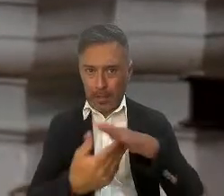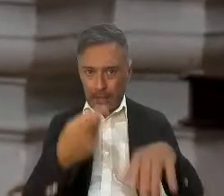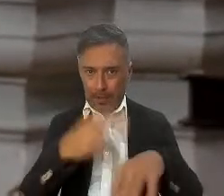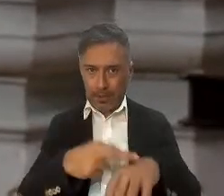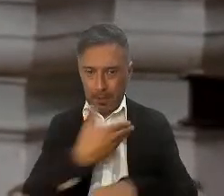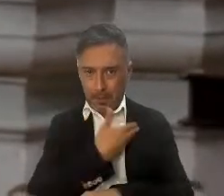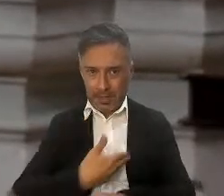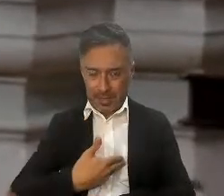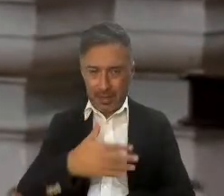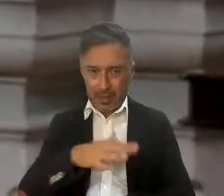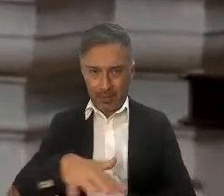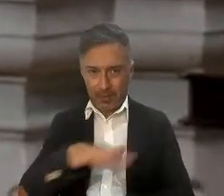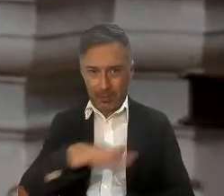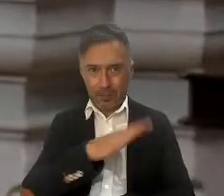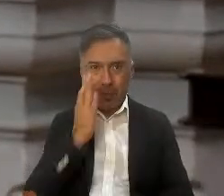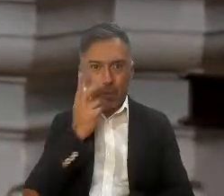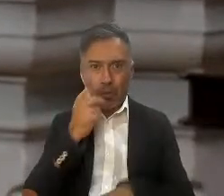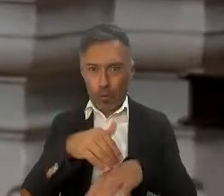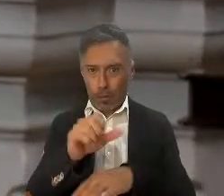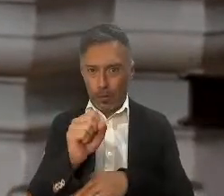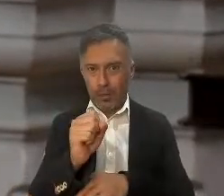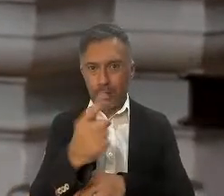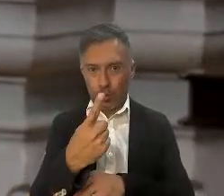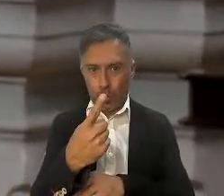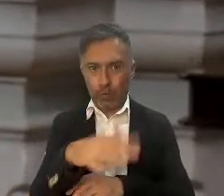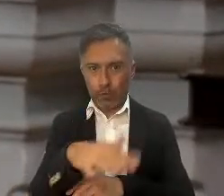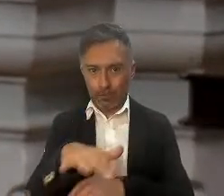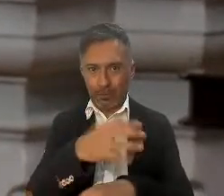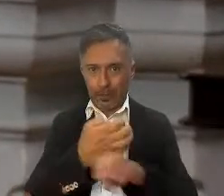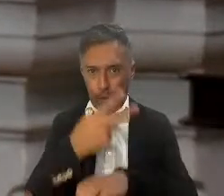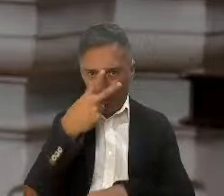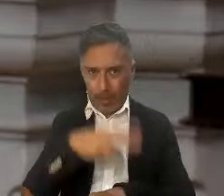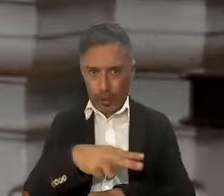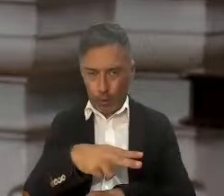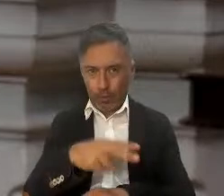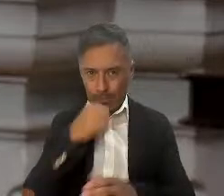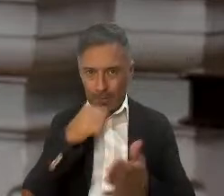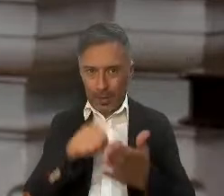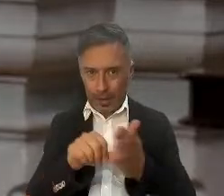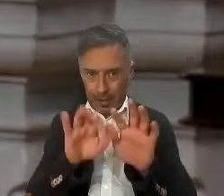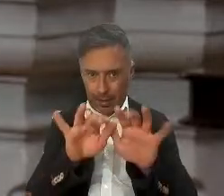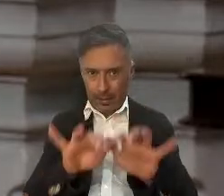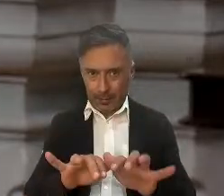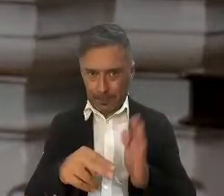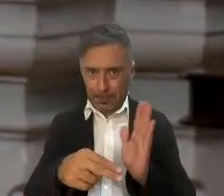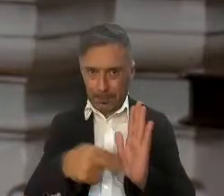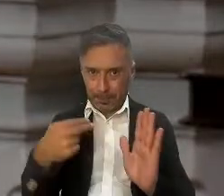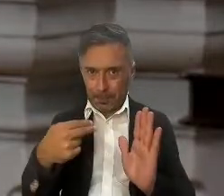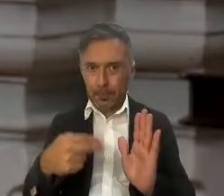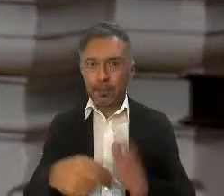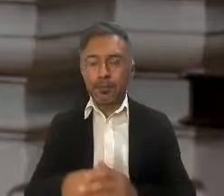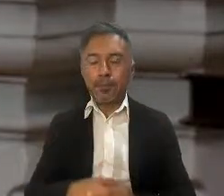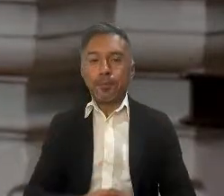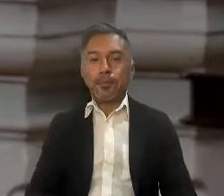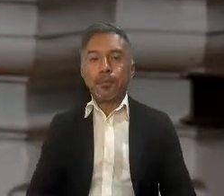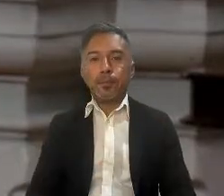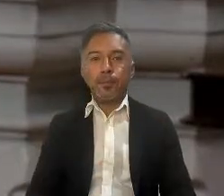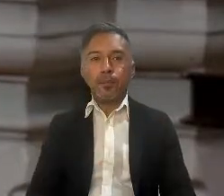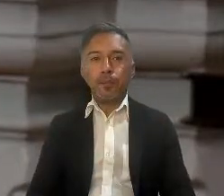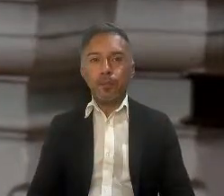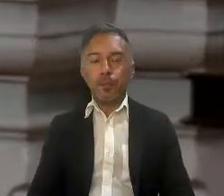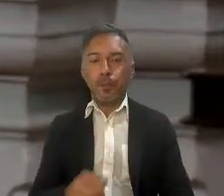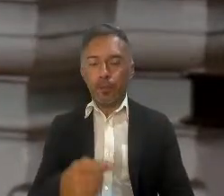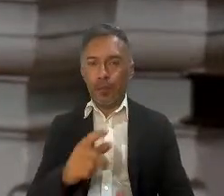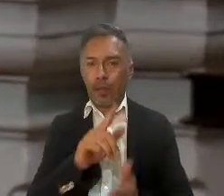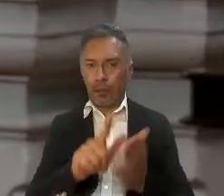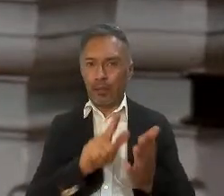primera legislatura del Estado de México presente en uso del derecho de iniciativas legislativas previsto